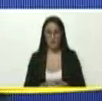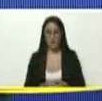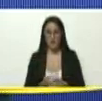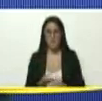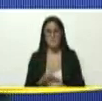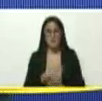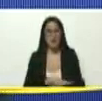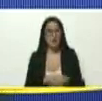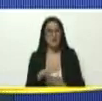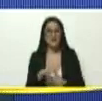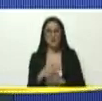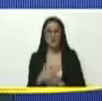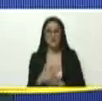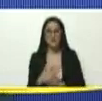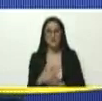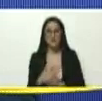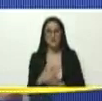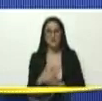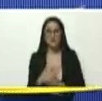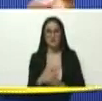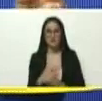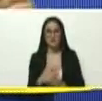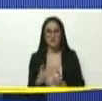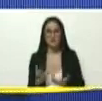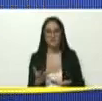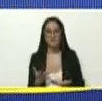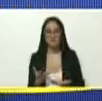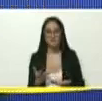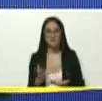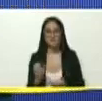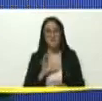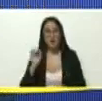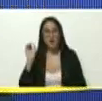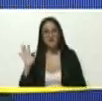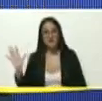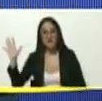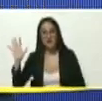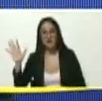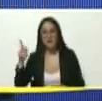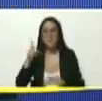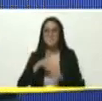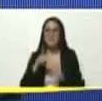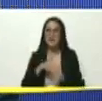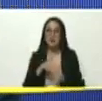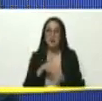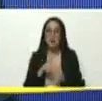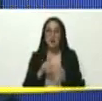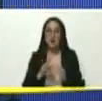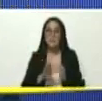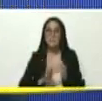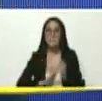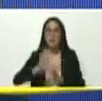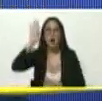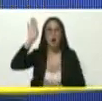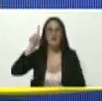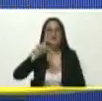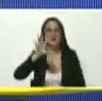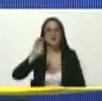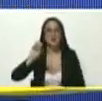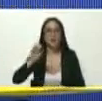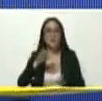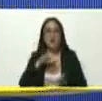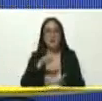peores circunstancias de la irracionalidad de Occidente, el petróleo no se haya disparado a 150